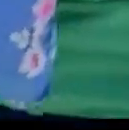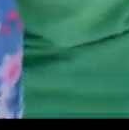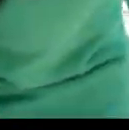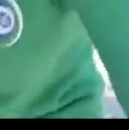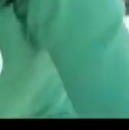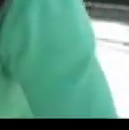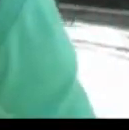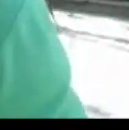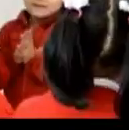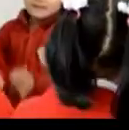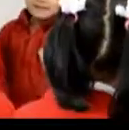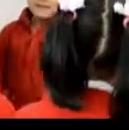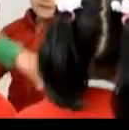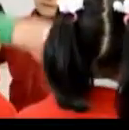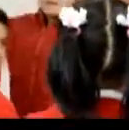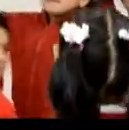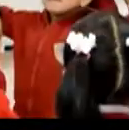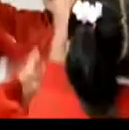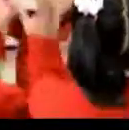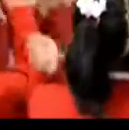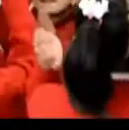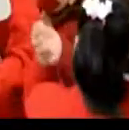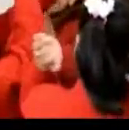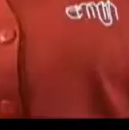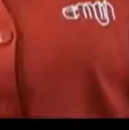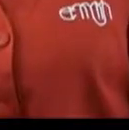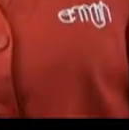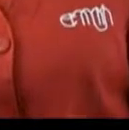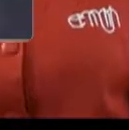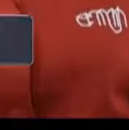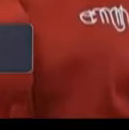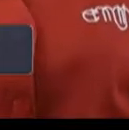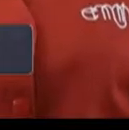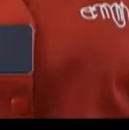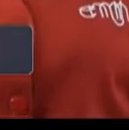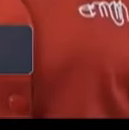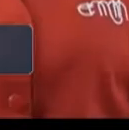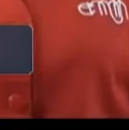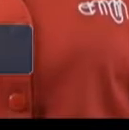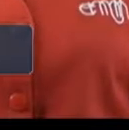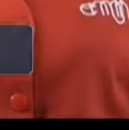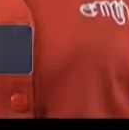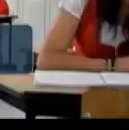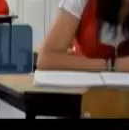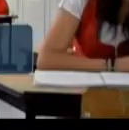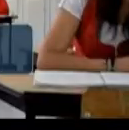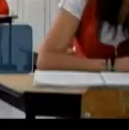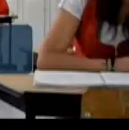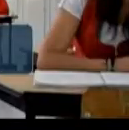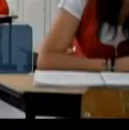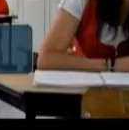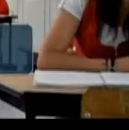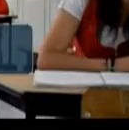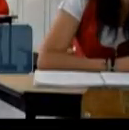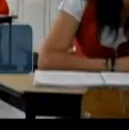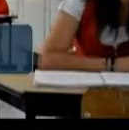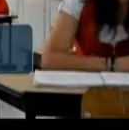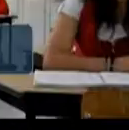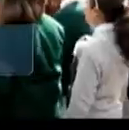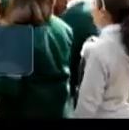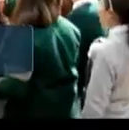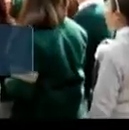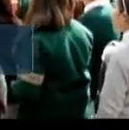planes diseñados de acuerdo a cada región del país. Noé Carmona, director de la Escuela Normal Miguel Martínez en Monterrey, Nuevo